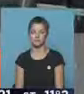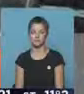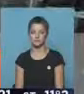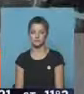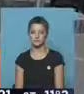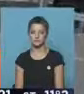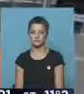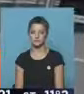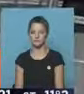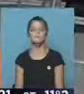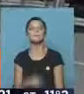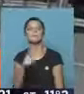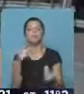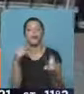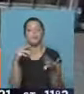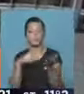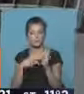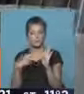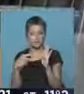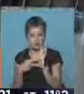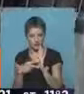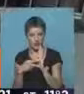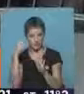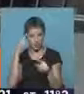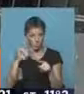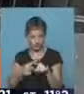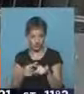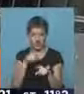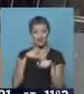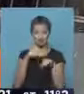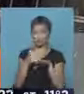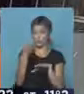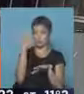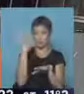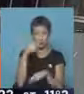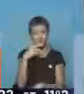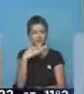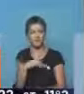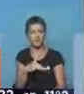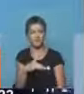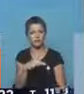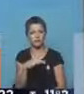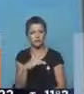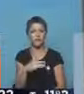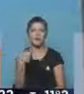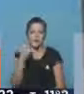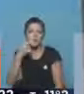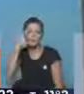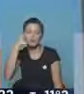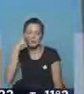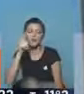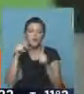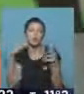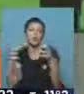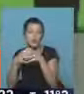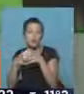lo que significa como acción política. Digo, esto que acaba de suceder, ¿entendés que esto tiene una intencionalidad corporativa,